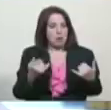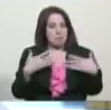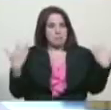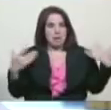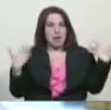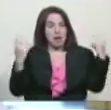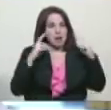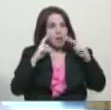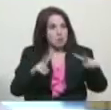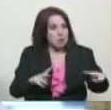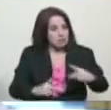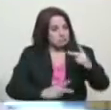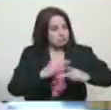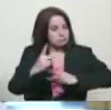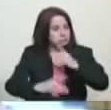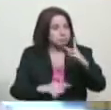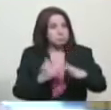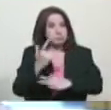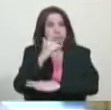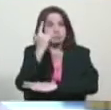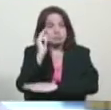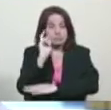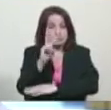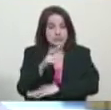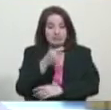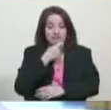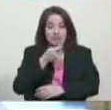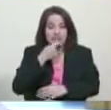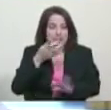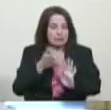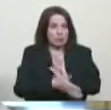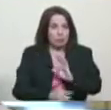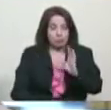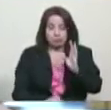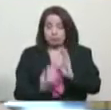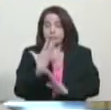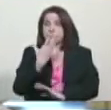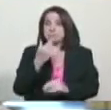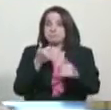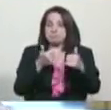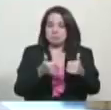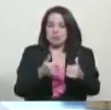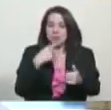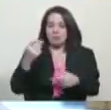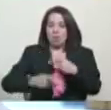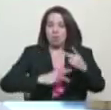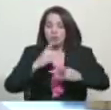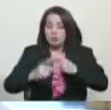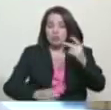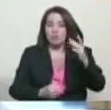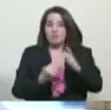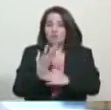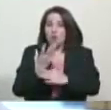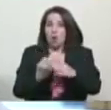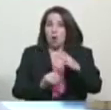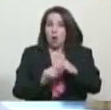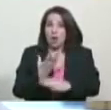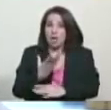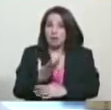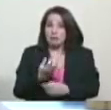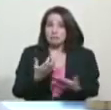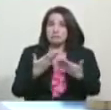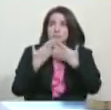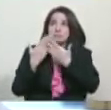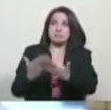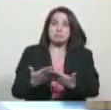el renacer, el reverdecer de la Venezuela profunda, de la Venezuela de verdad, produciendo flores, llevando flores, como dice la